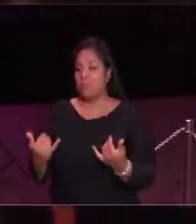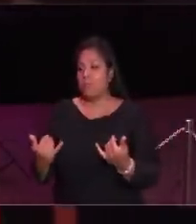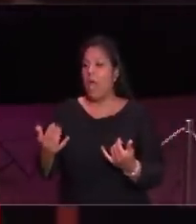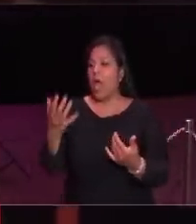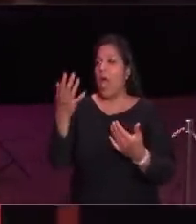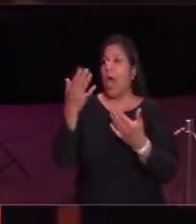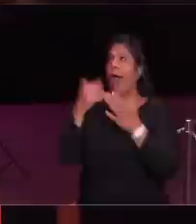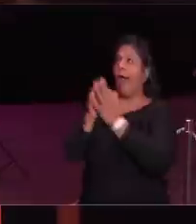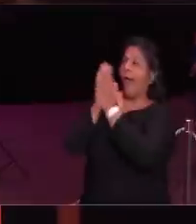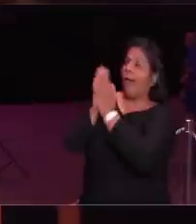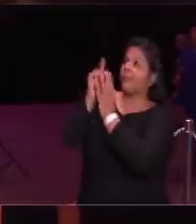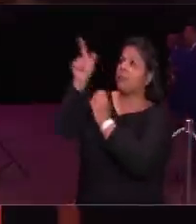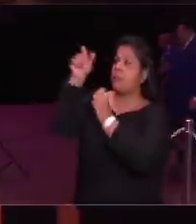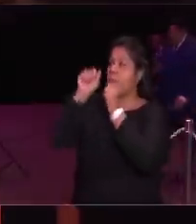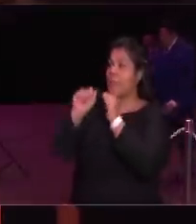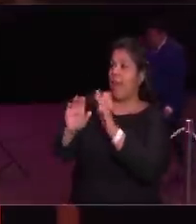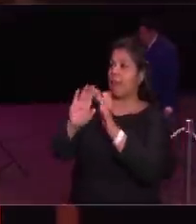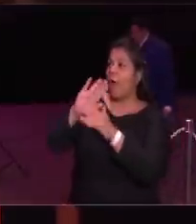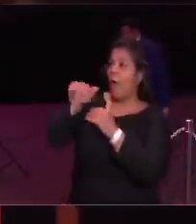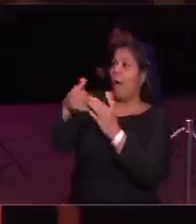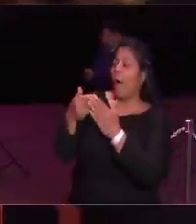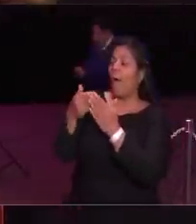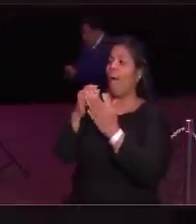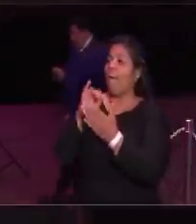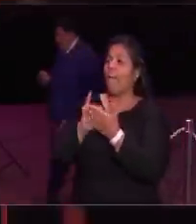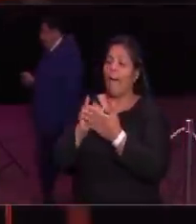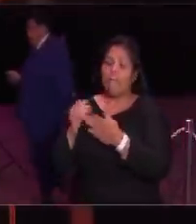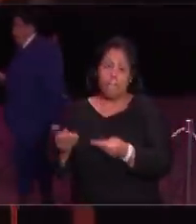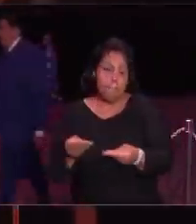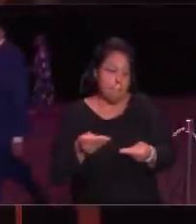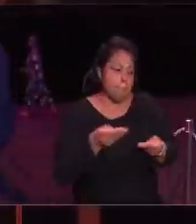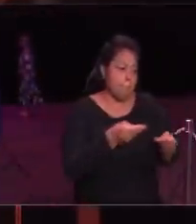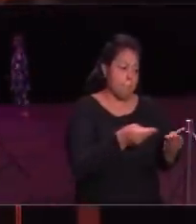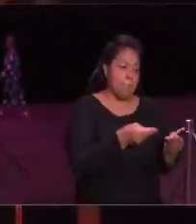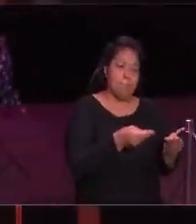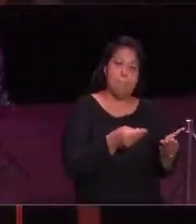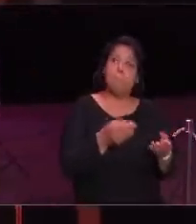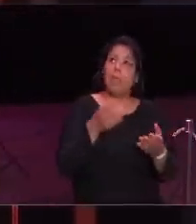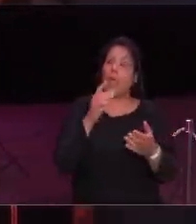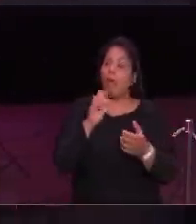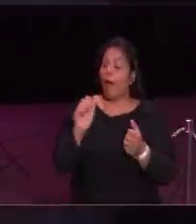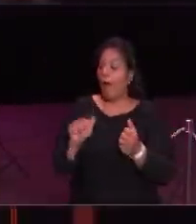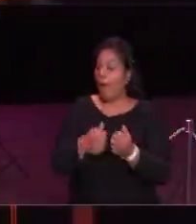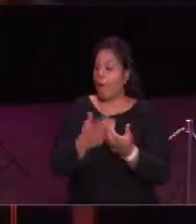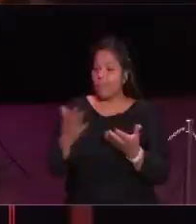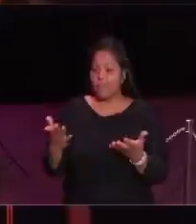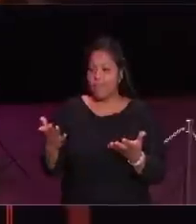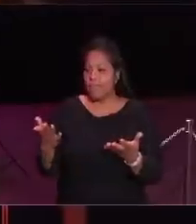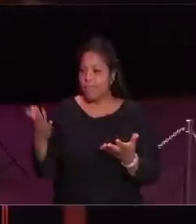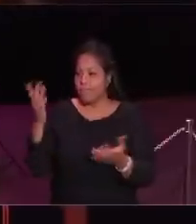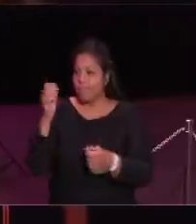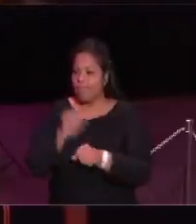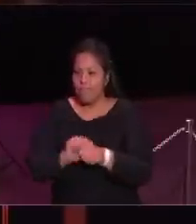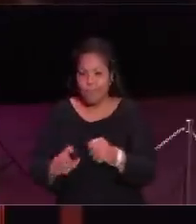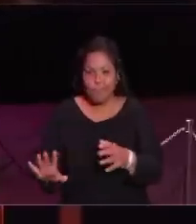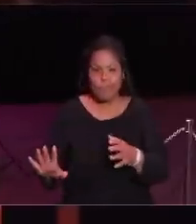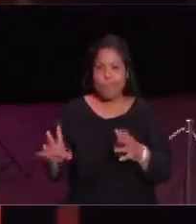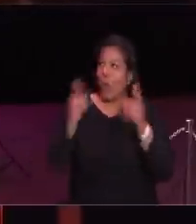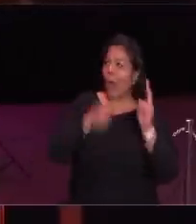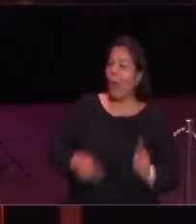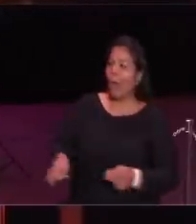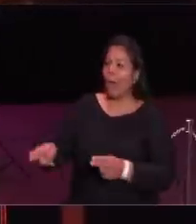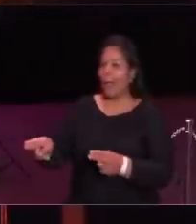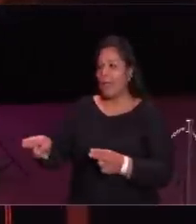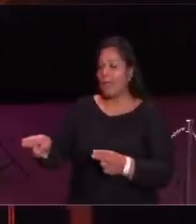a todos los que han dado en este día. Que tú bendigas el sacrificio, Señor. Honralos,